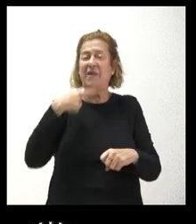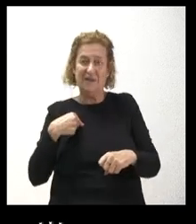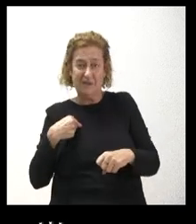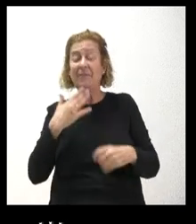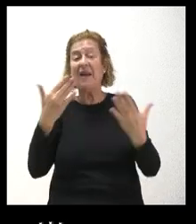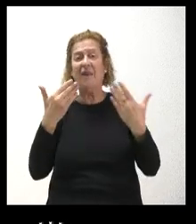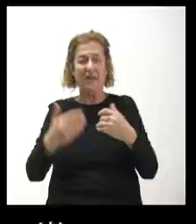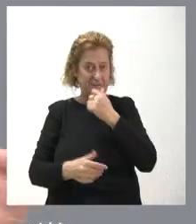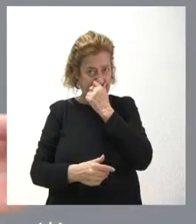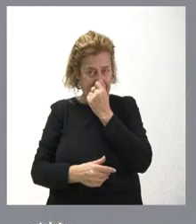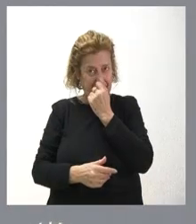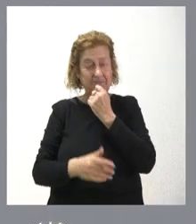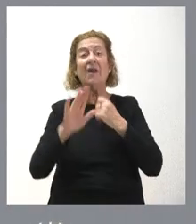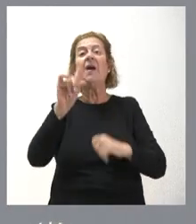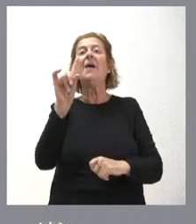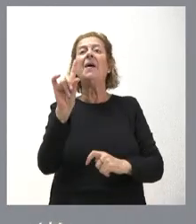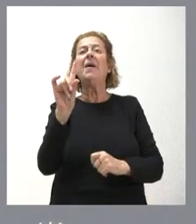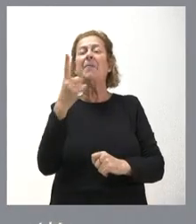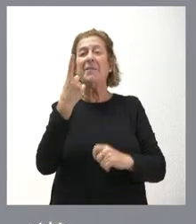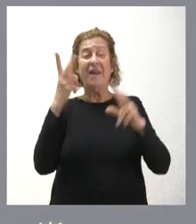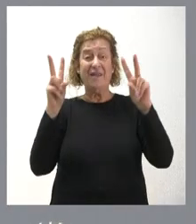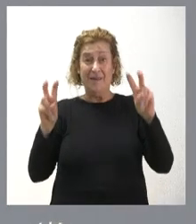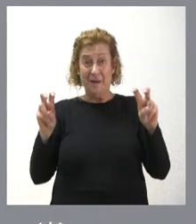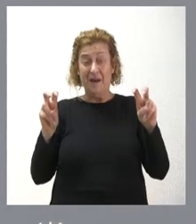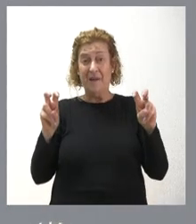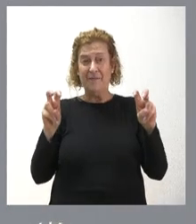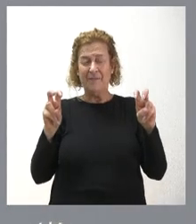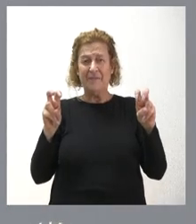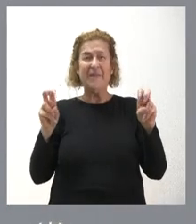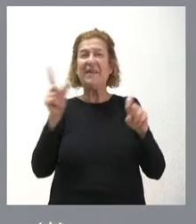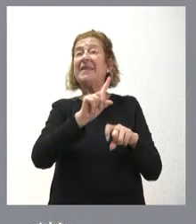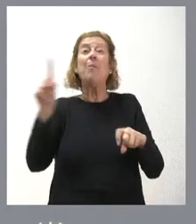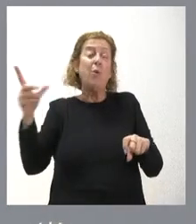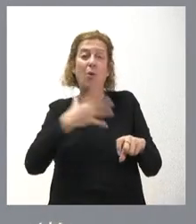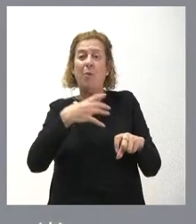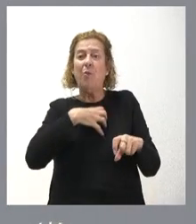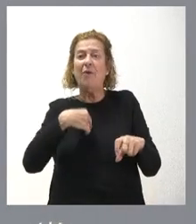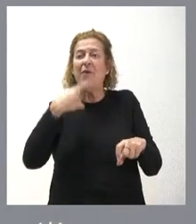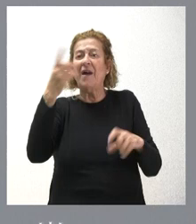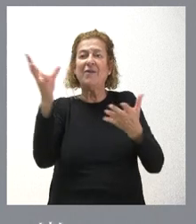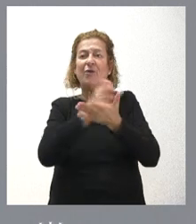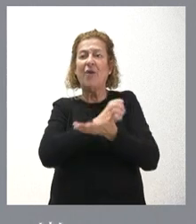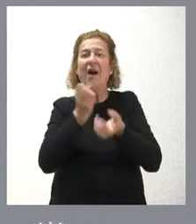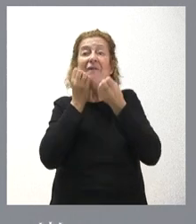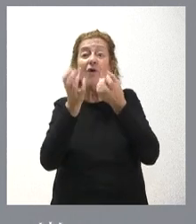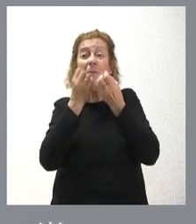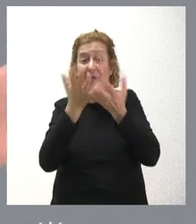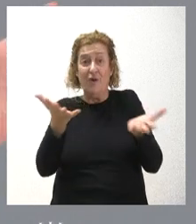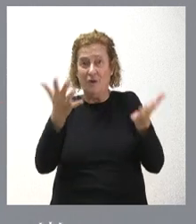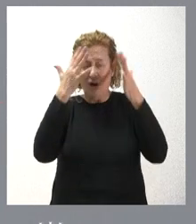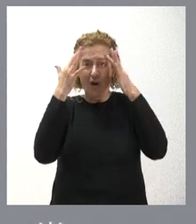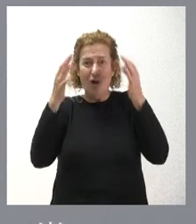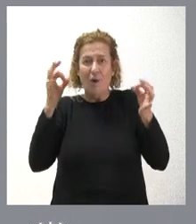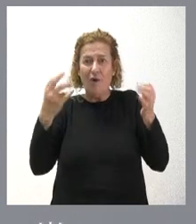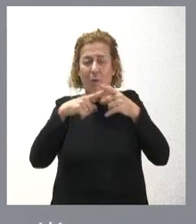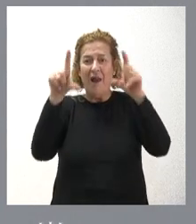gracias Sí del primer aspecto tampoco le puedo dar toda la información lógicamente además son